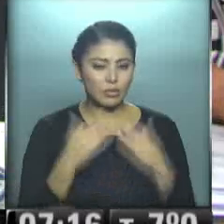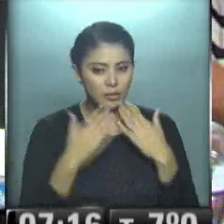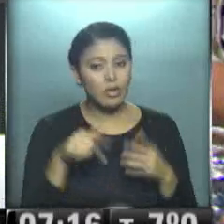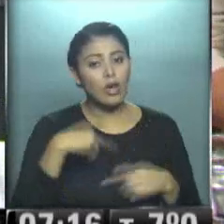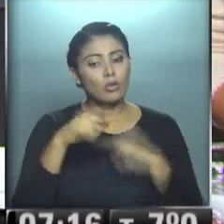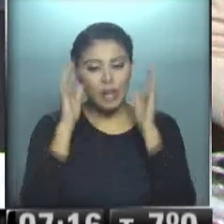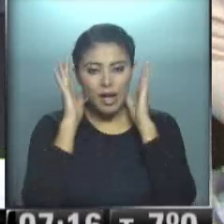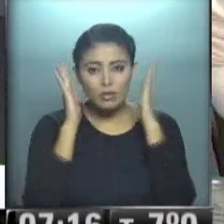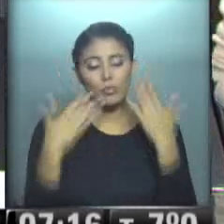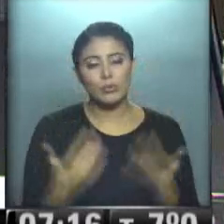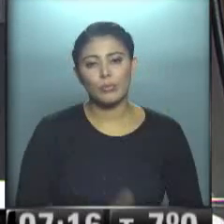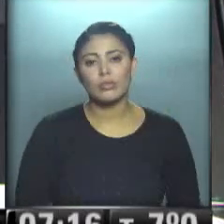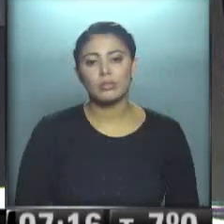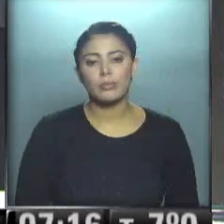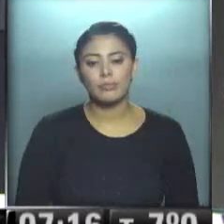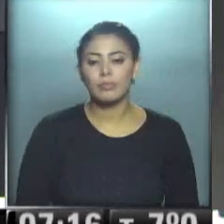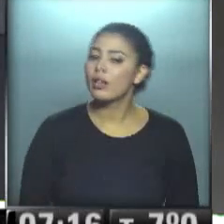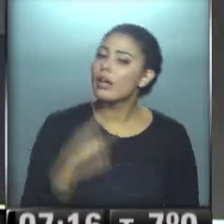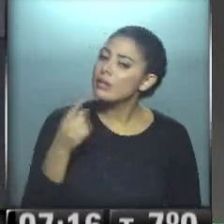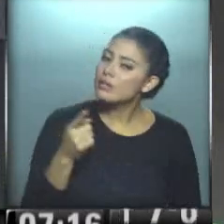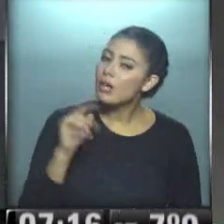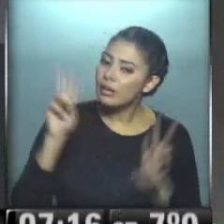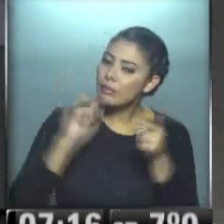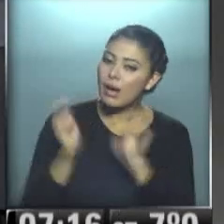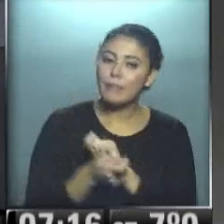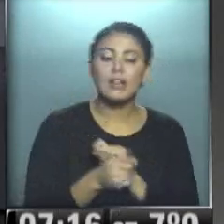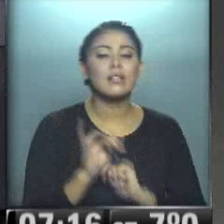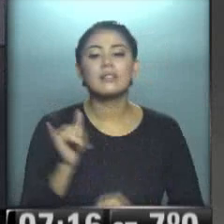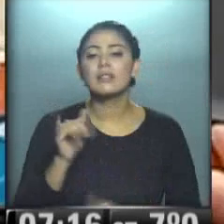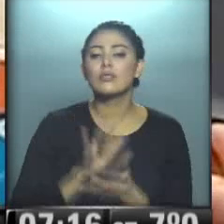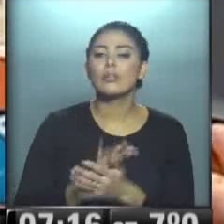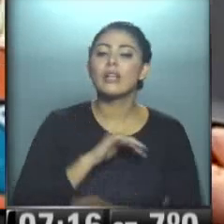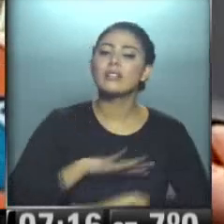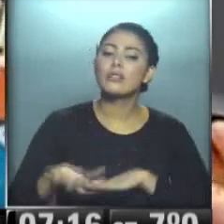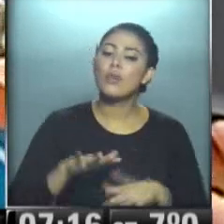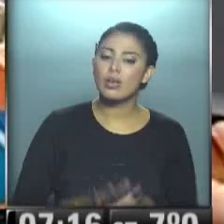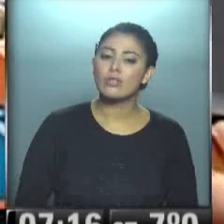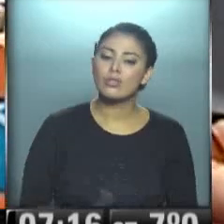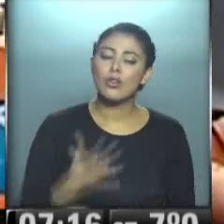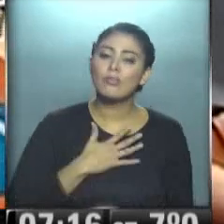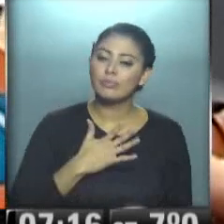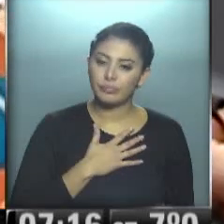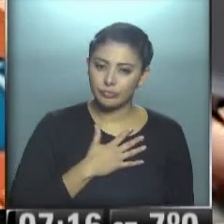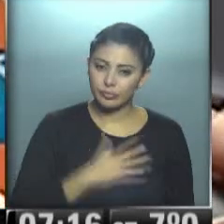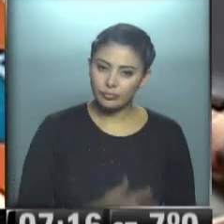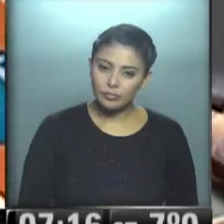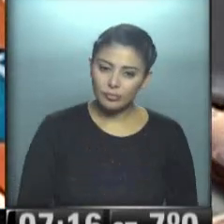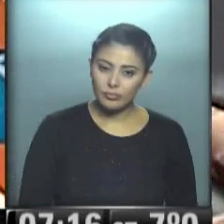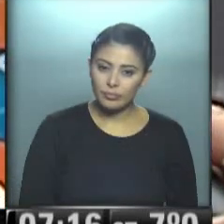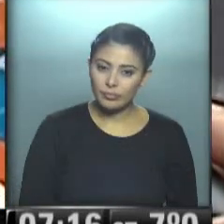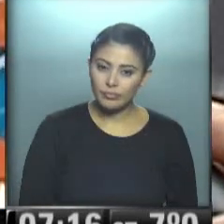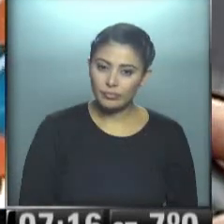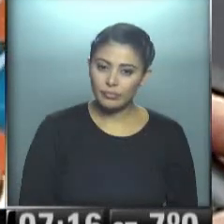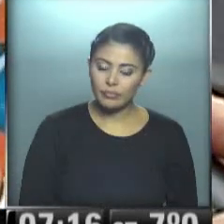vamos a seguir con atención, por supuesto. Renunció, sí. De tema para hablar justamente sobre una situación que afecta lamentablemente a...